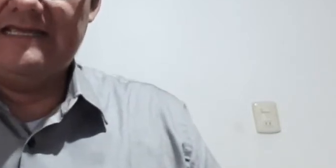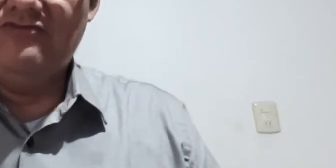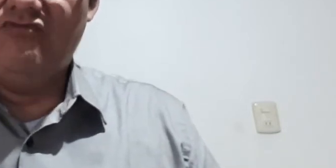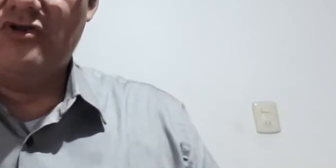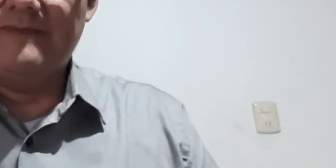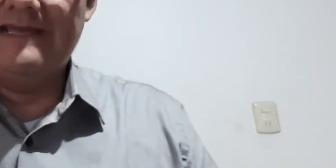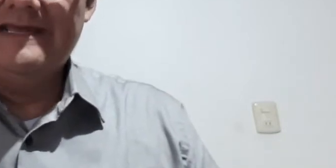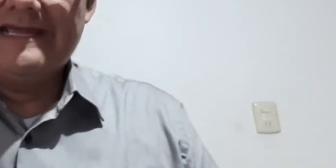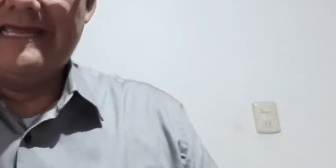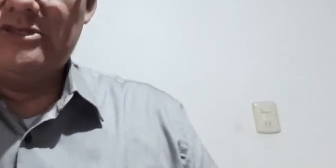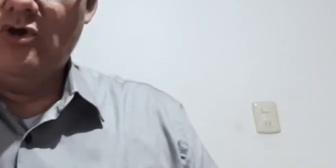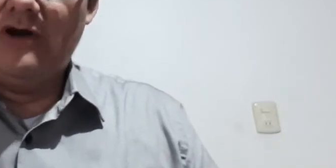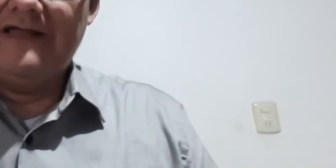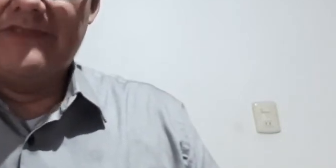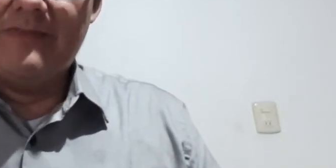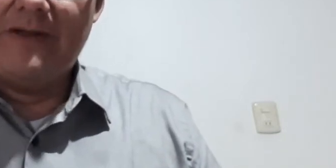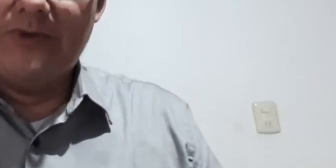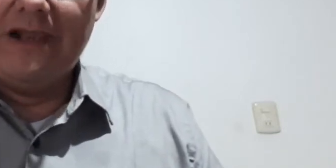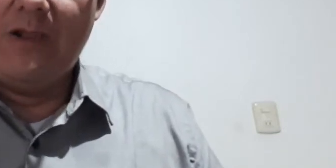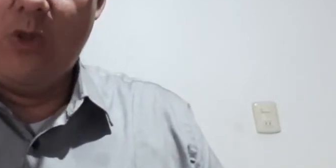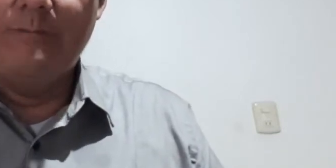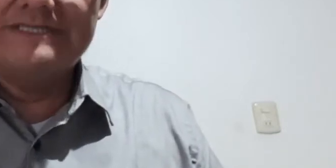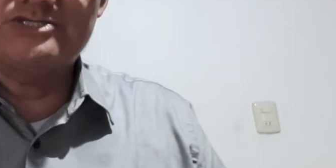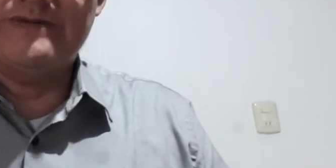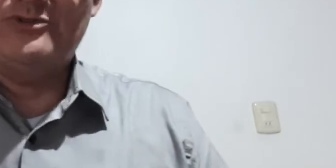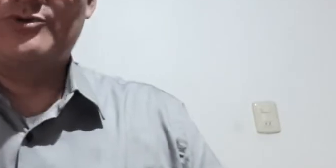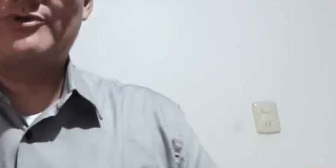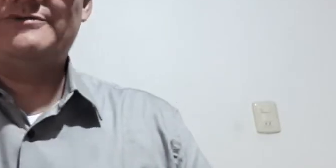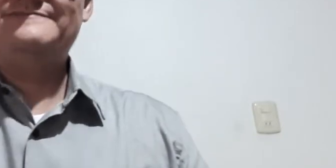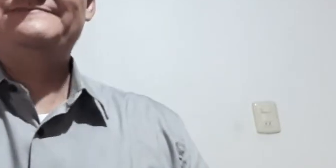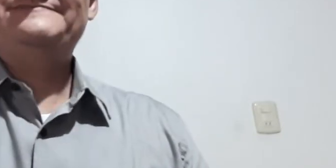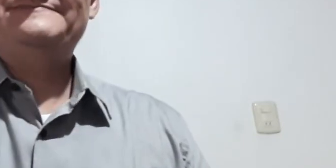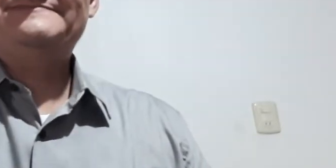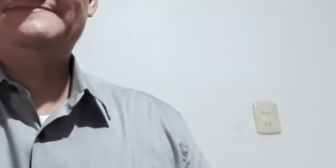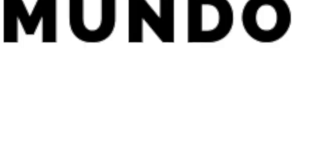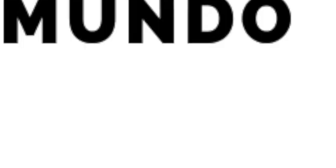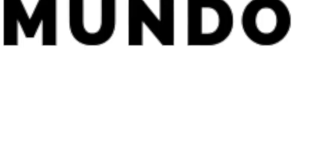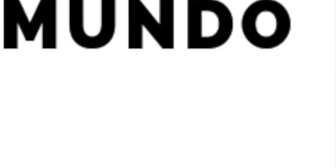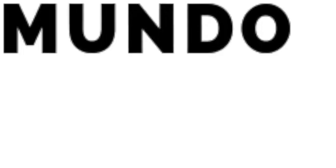este informe que dio Andrés Manuel López Obrador.